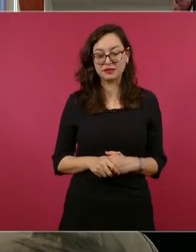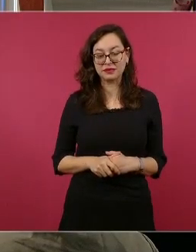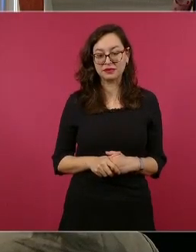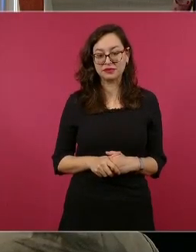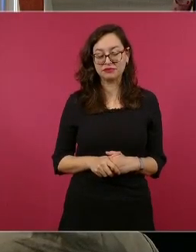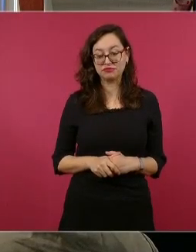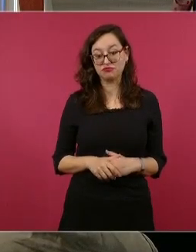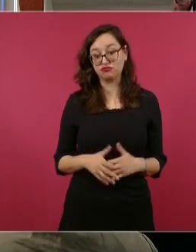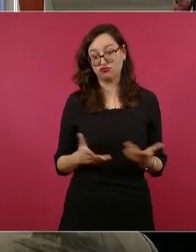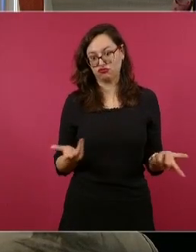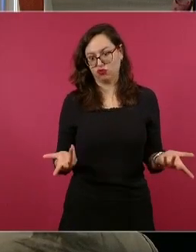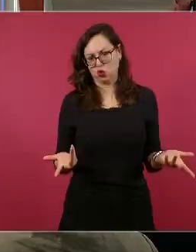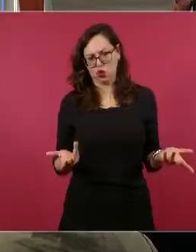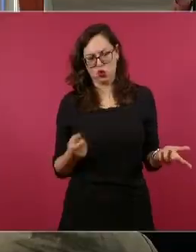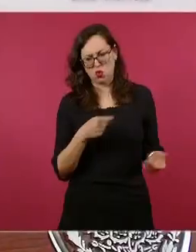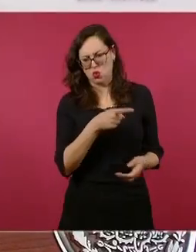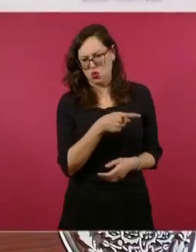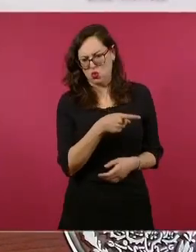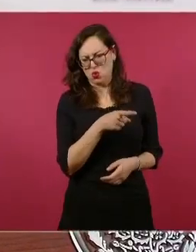experto